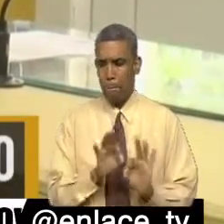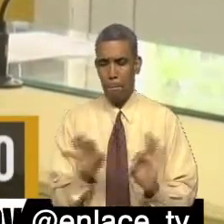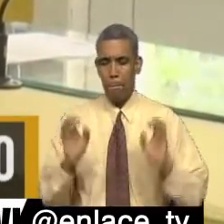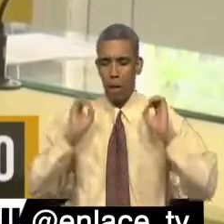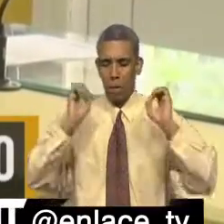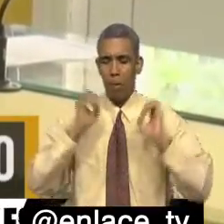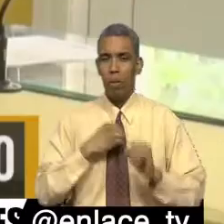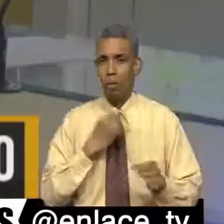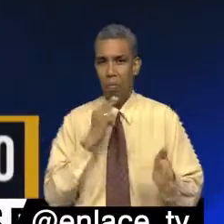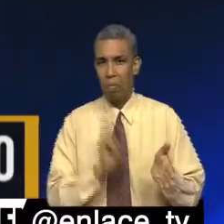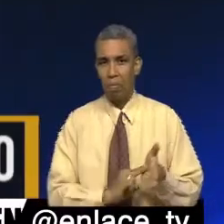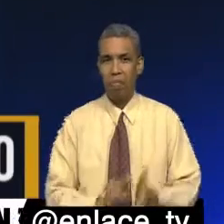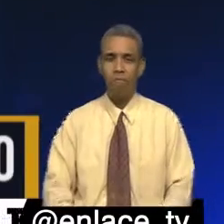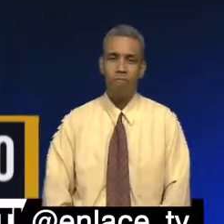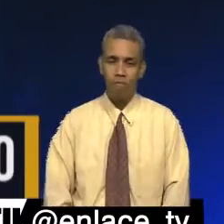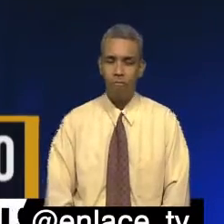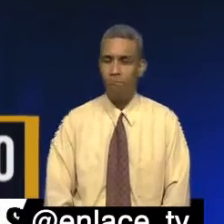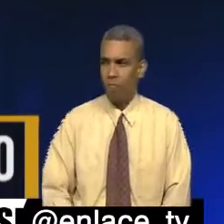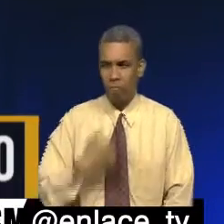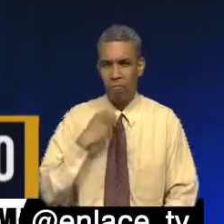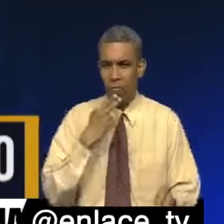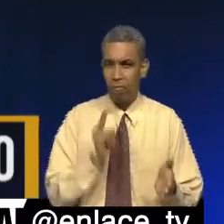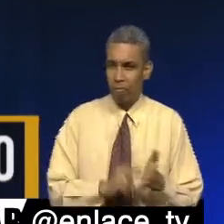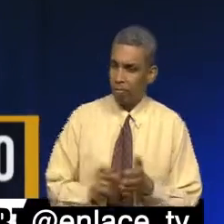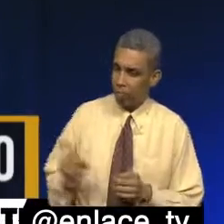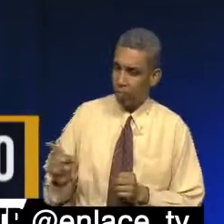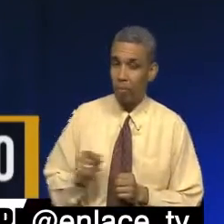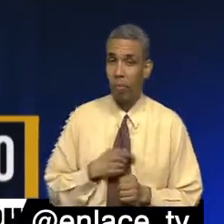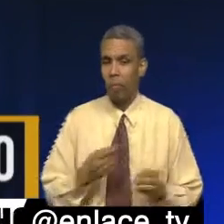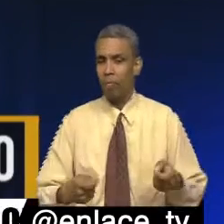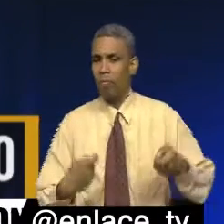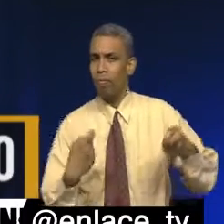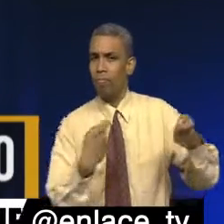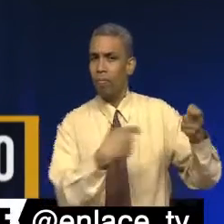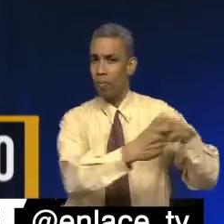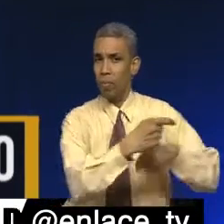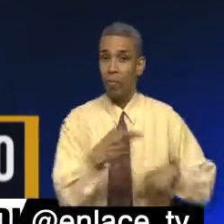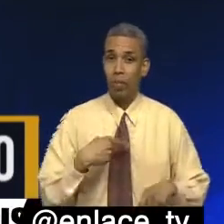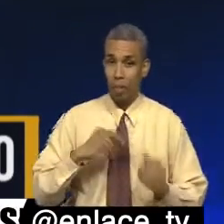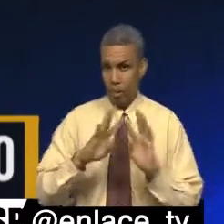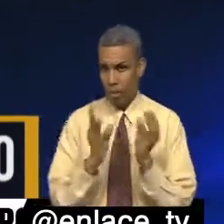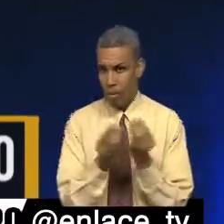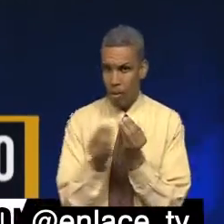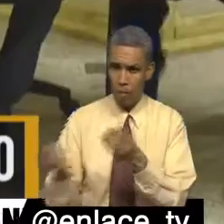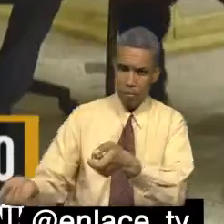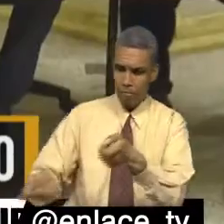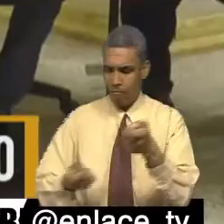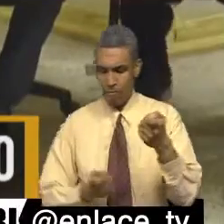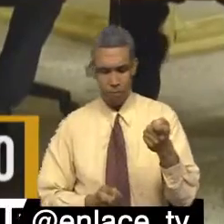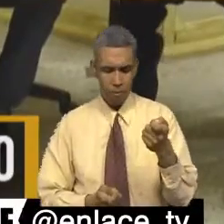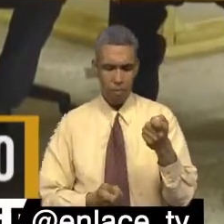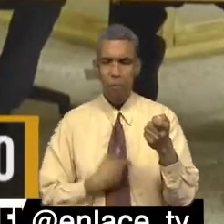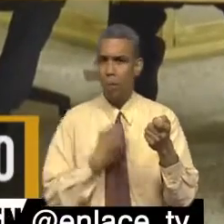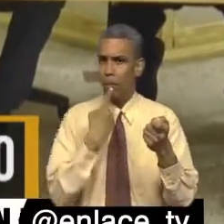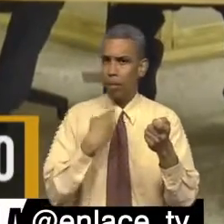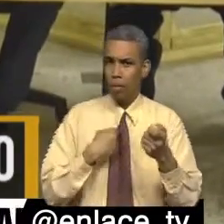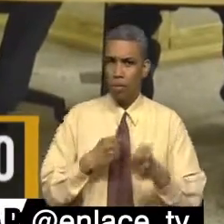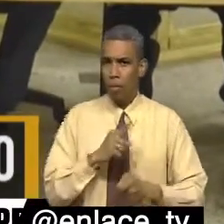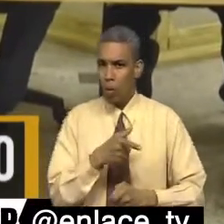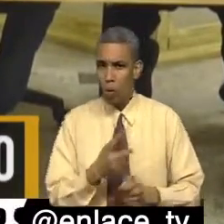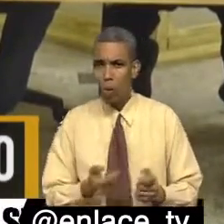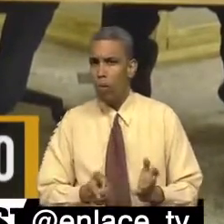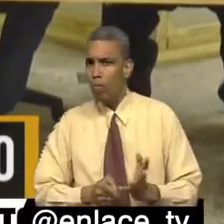la estatal petrolera hizo llegar una carta al Consejo Municipal, donde manifiesta que atenderá oportunamente las inquietudes